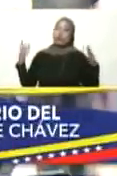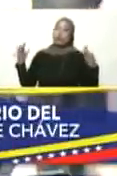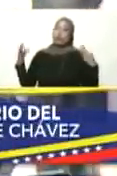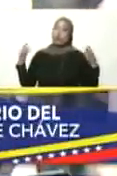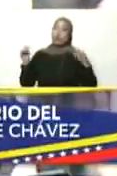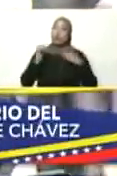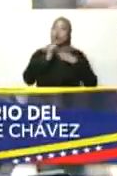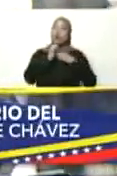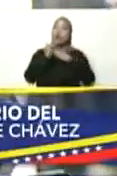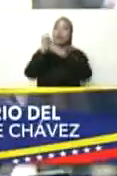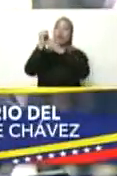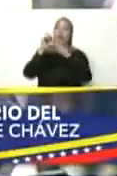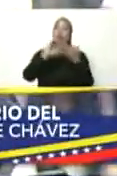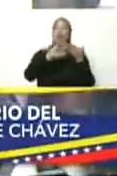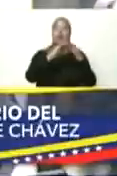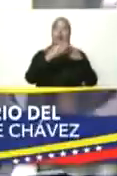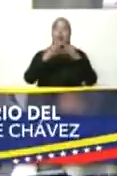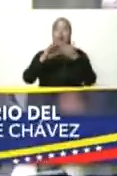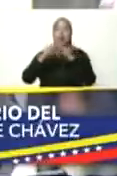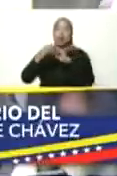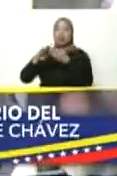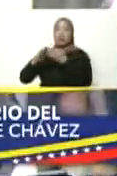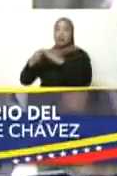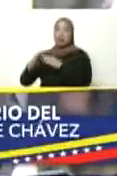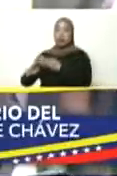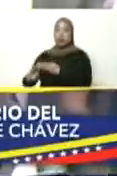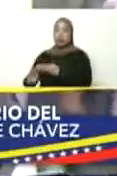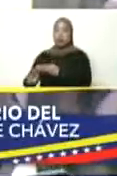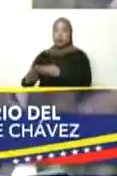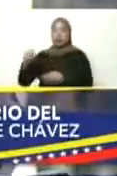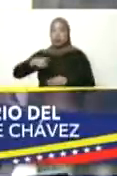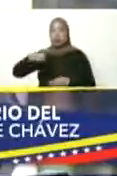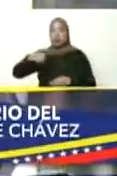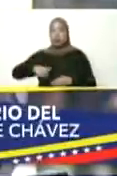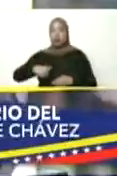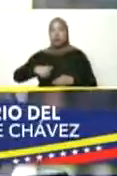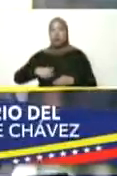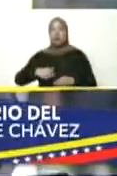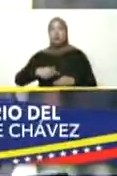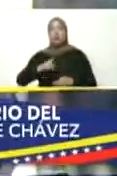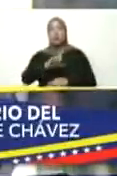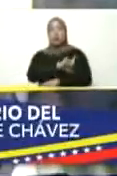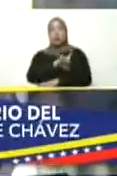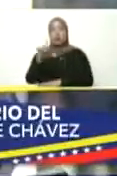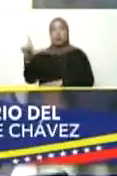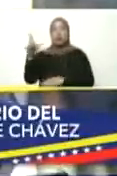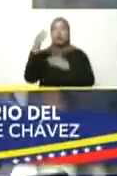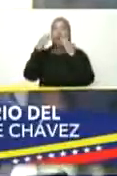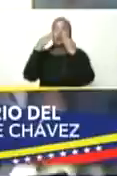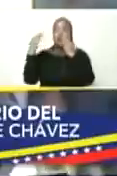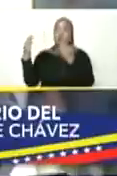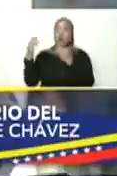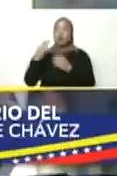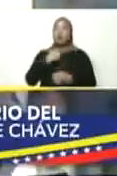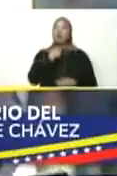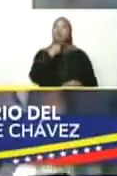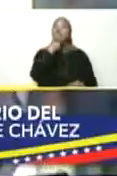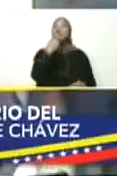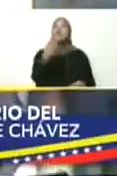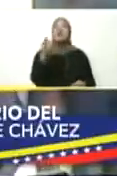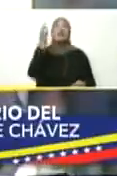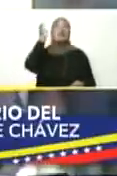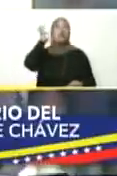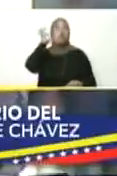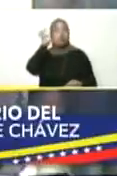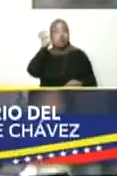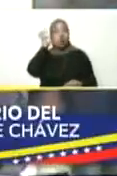Líder de esta comuna, al Maizal. A Janie Urdaneta, vocera de la comuna Che Guevara